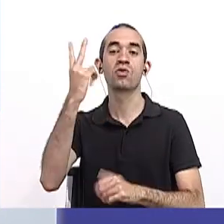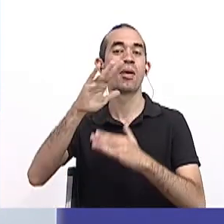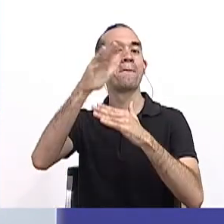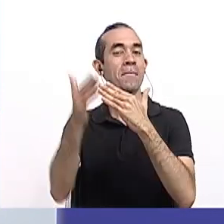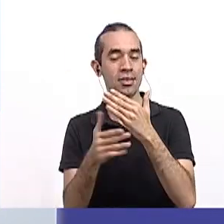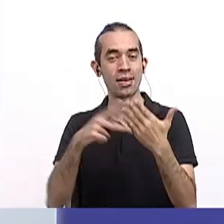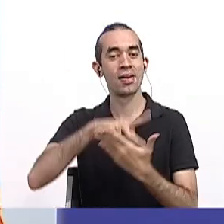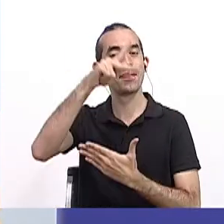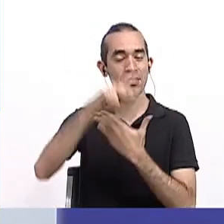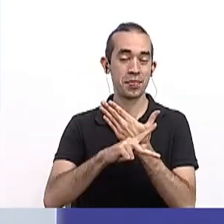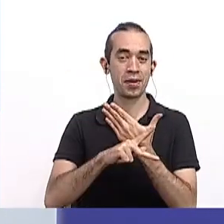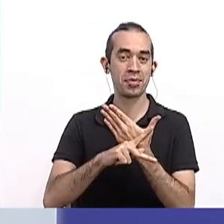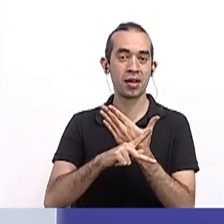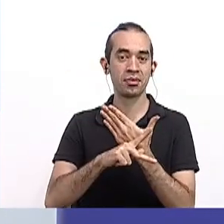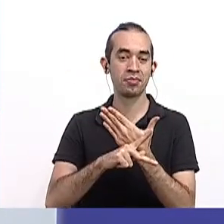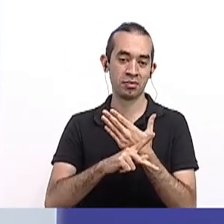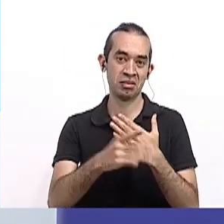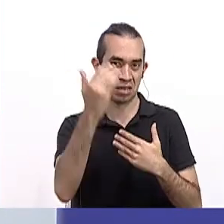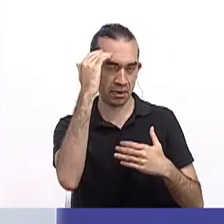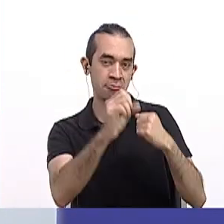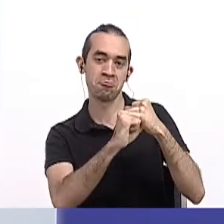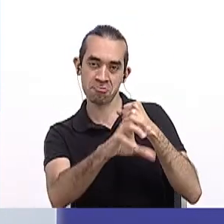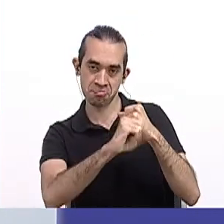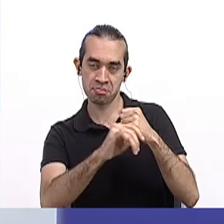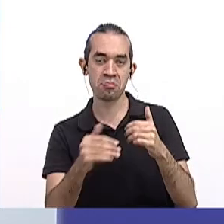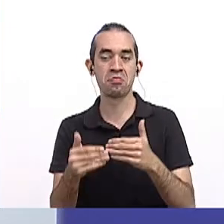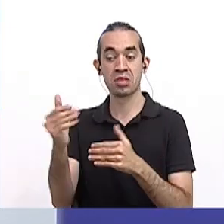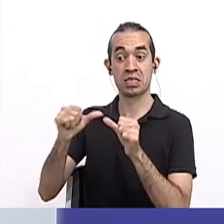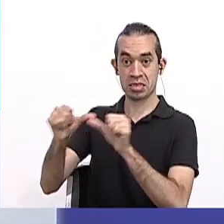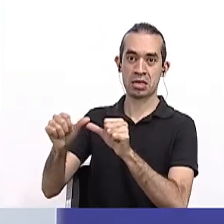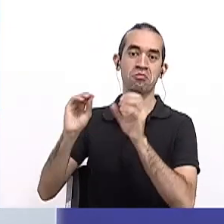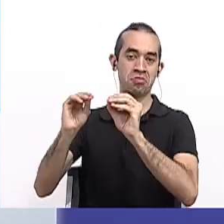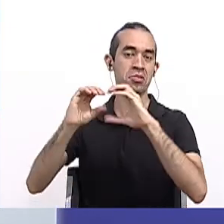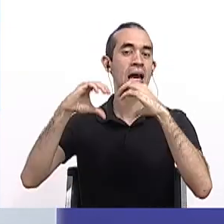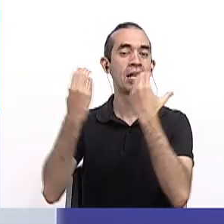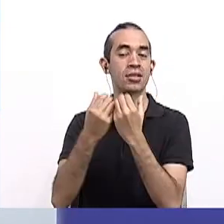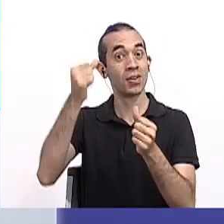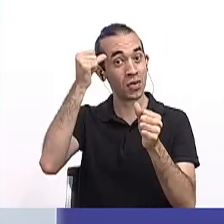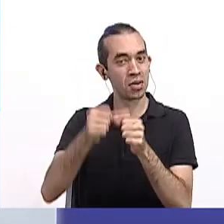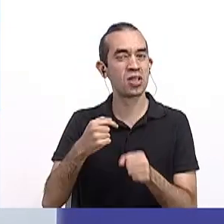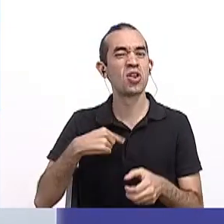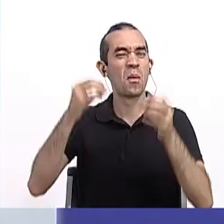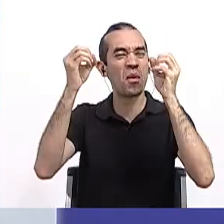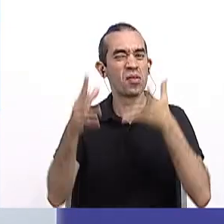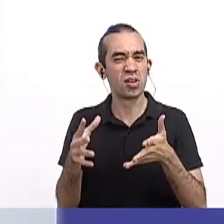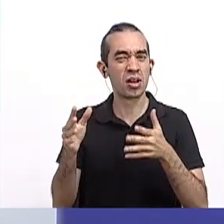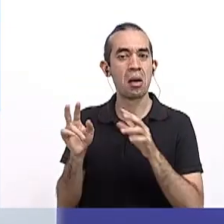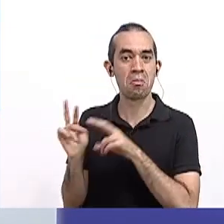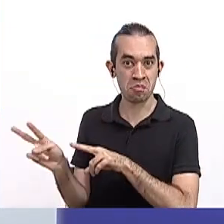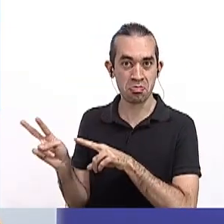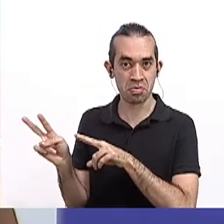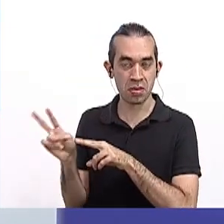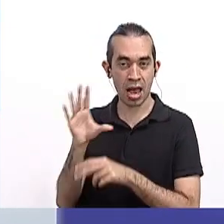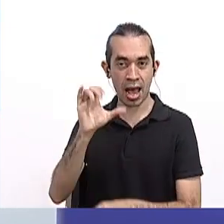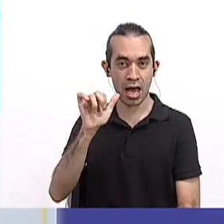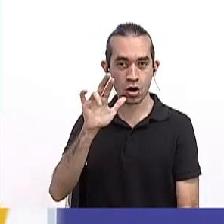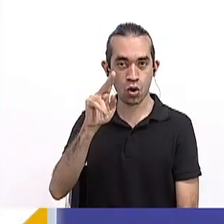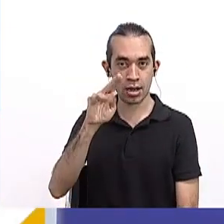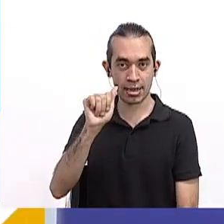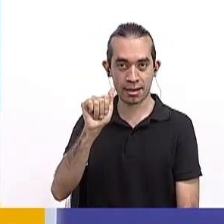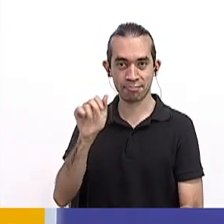de este programa después del corte en unos minutos. Recuerden que soy la profesora Carolina Serrano Guillén y